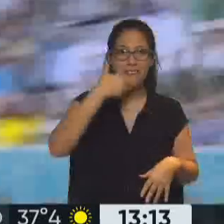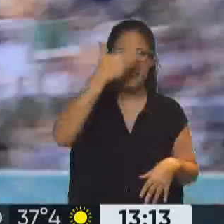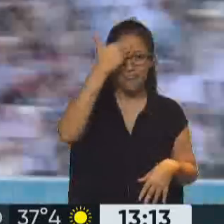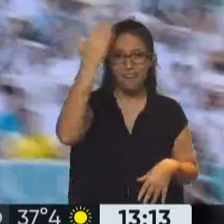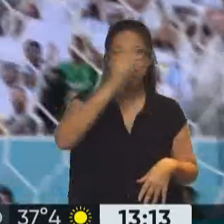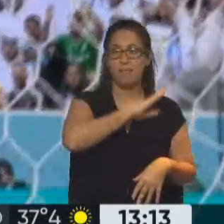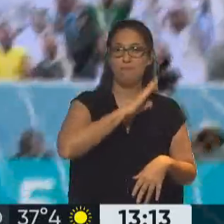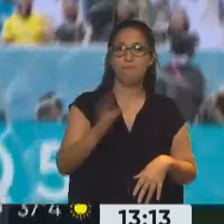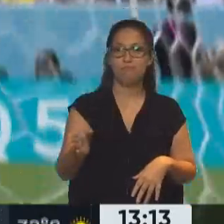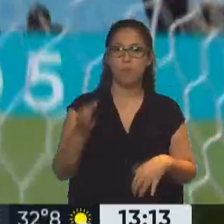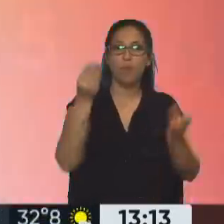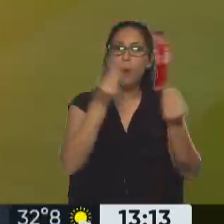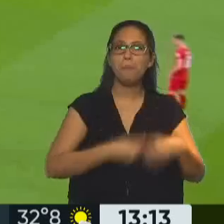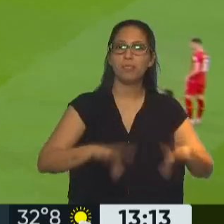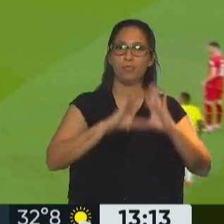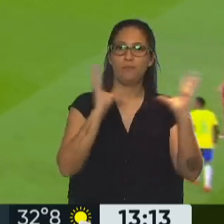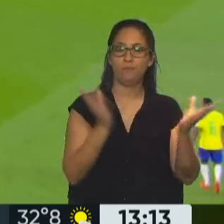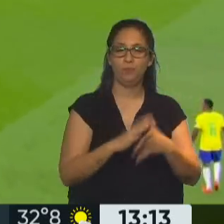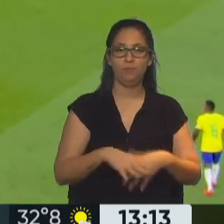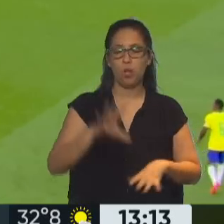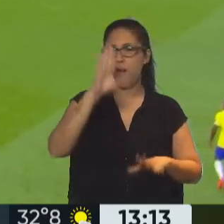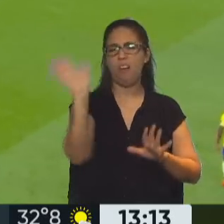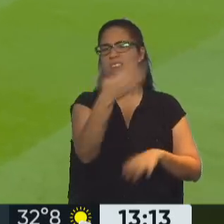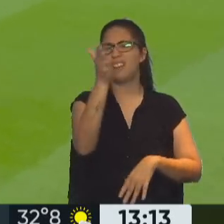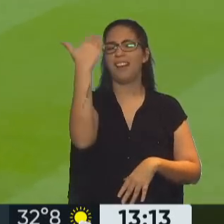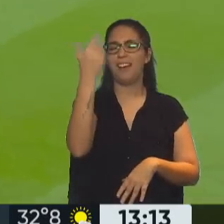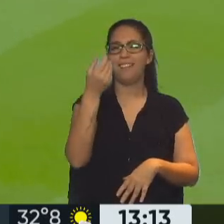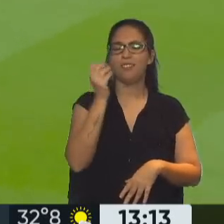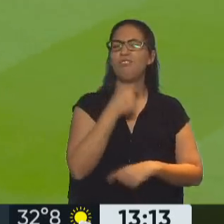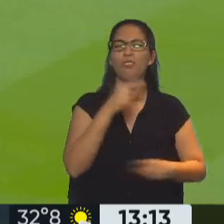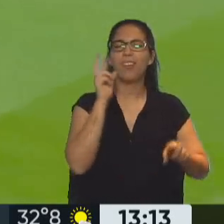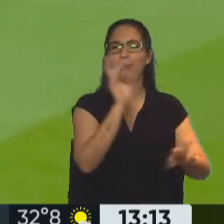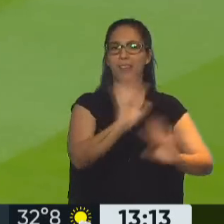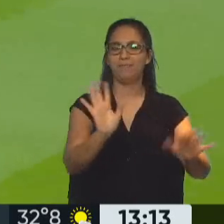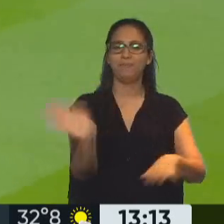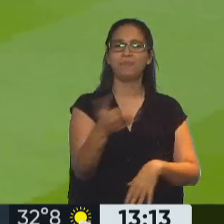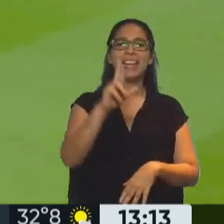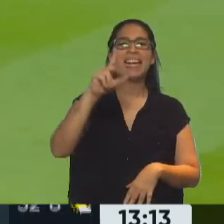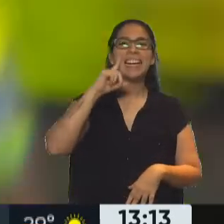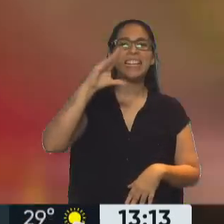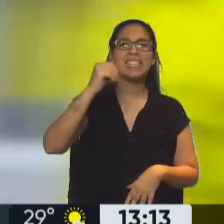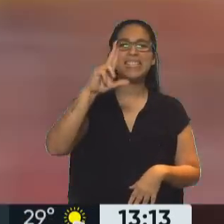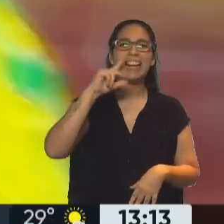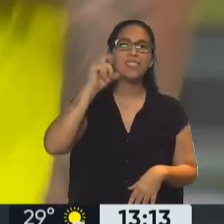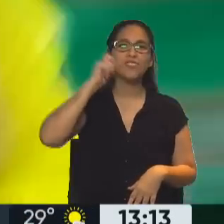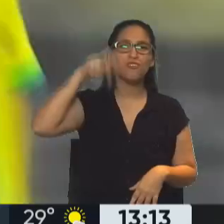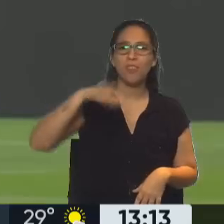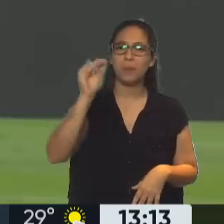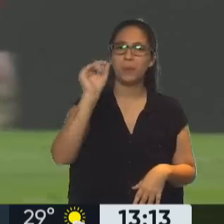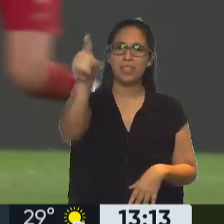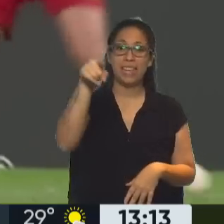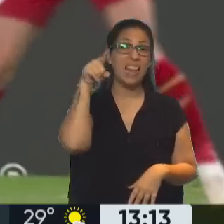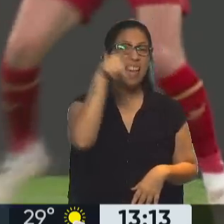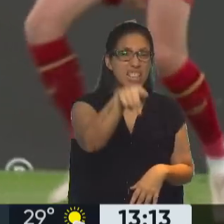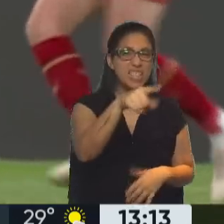de Arabia Saudita en el comienzo de la... No me quiero ni acordar, sácamelo de encima. Vamos, vamos rápidamente, Richarlison. Bueno. Por lo espectacular, sí, este para